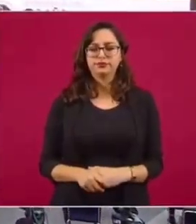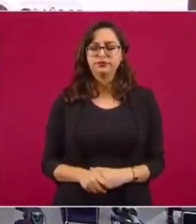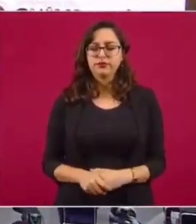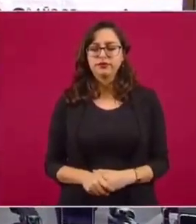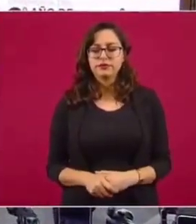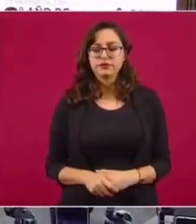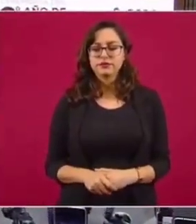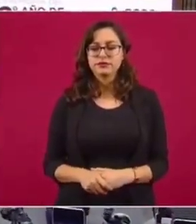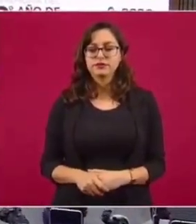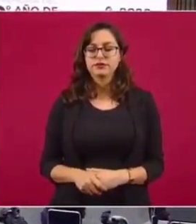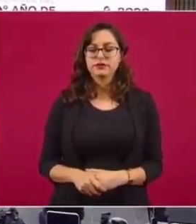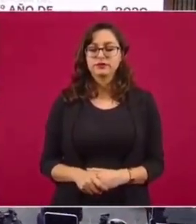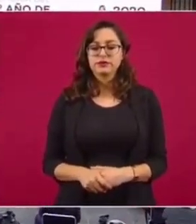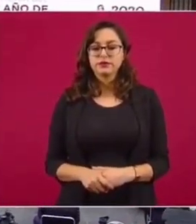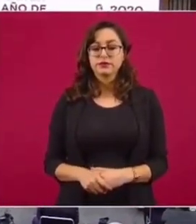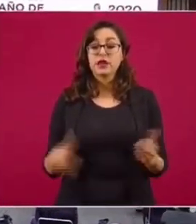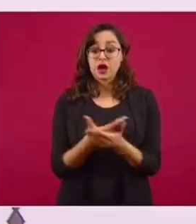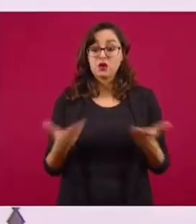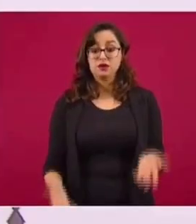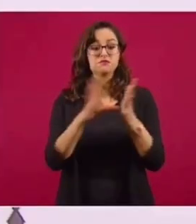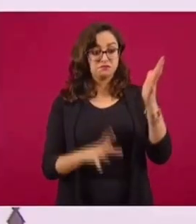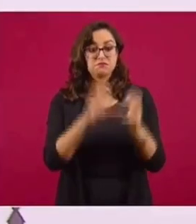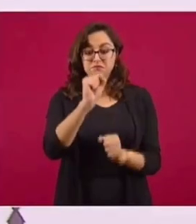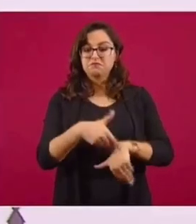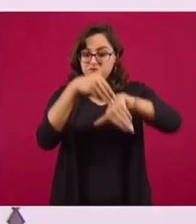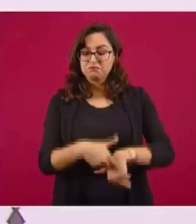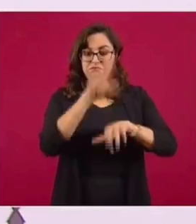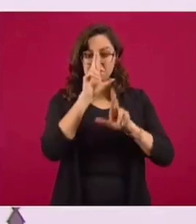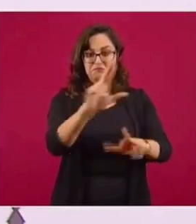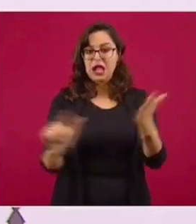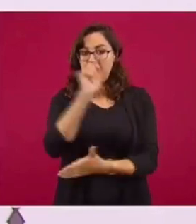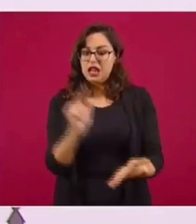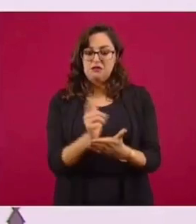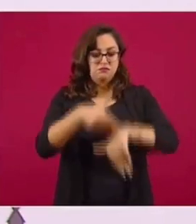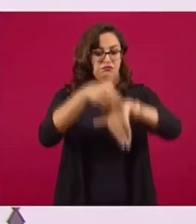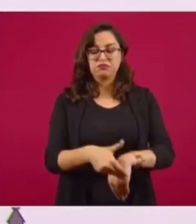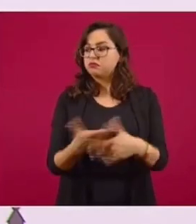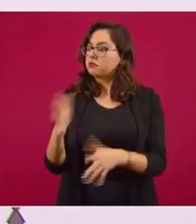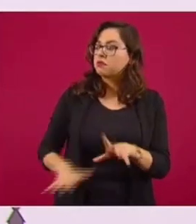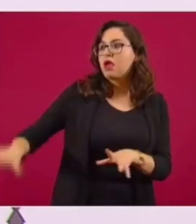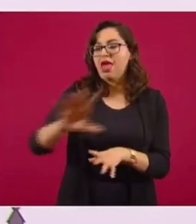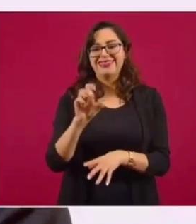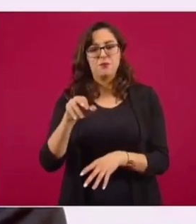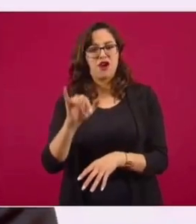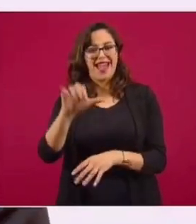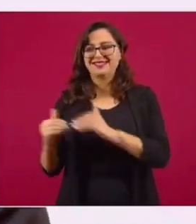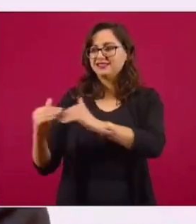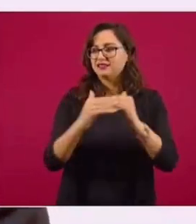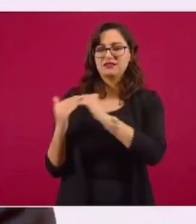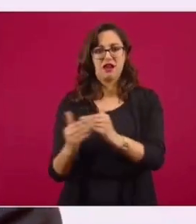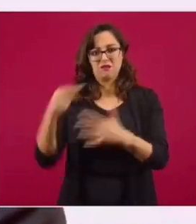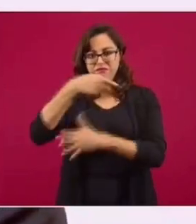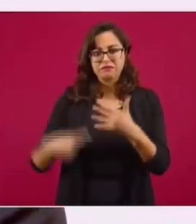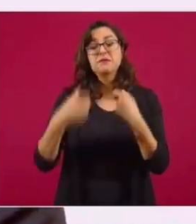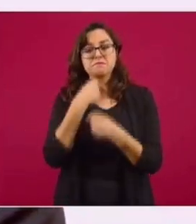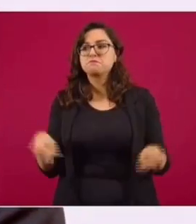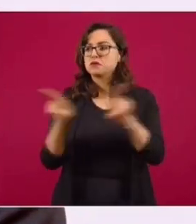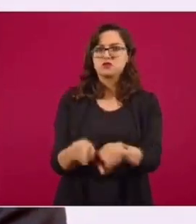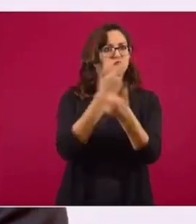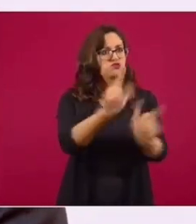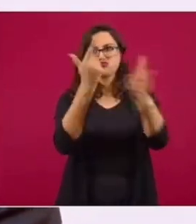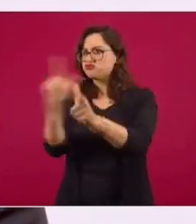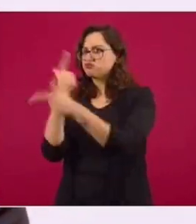ahora se respeta la Constitución. Hay legalidad y democracia. Se garantizan las libertades y el derecho a disentir.